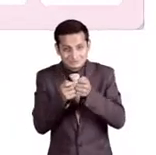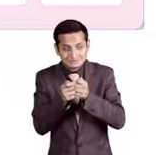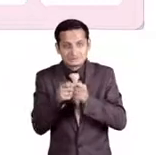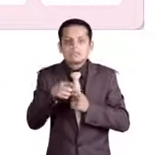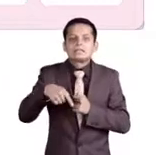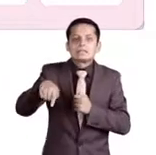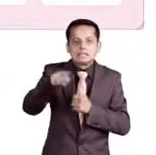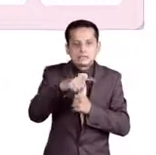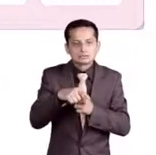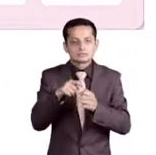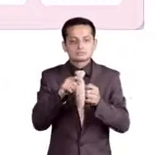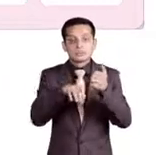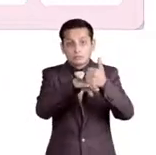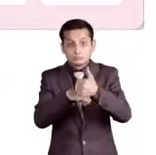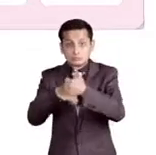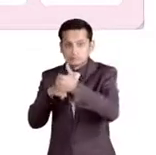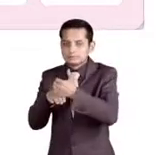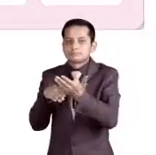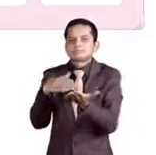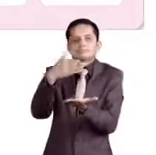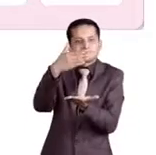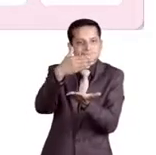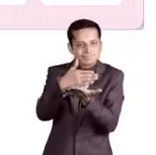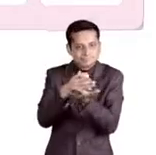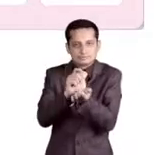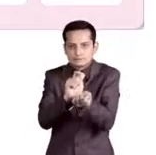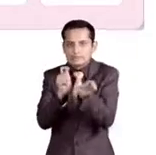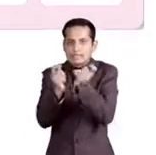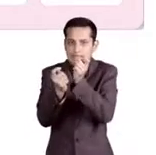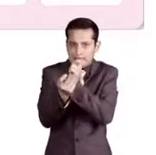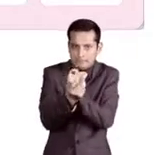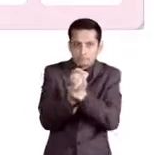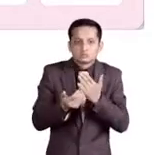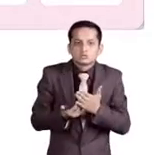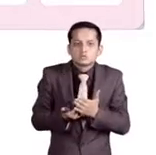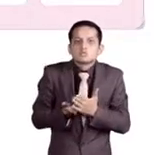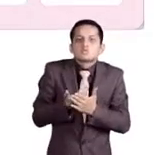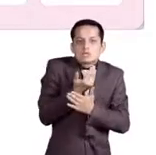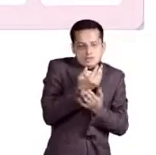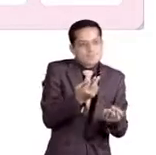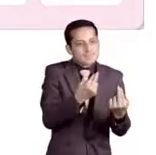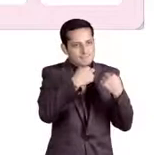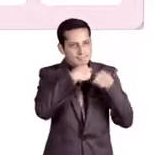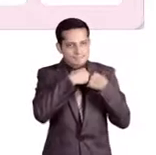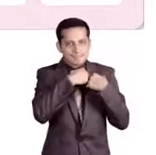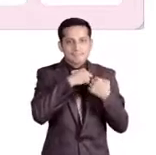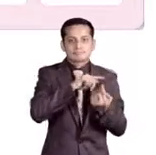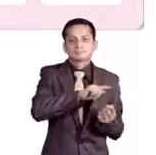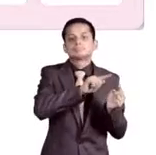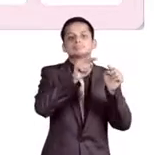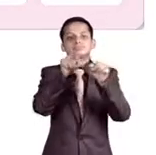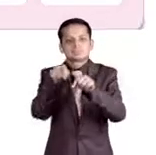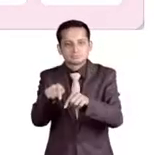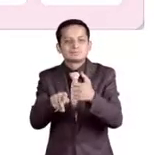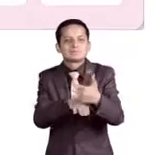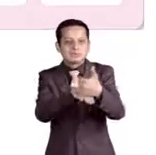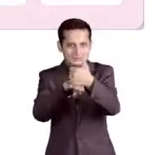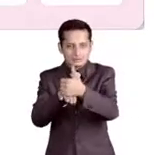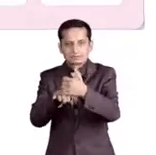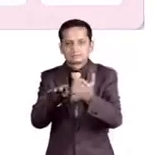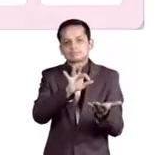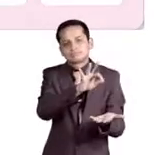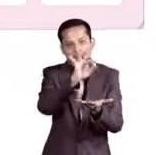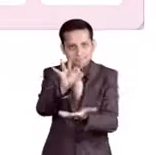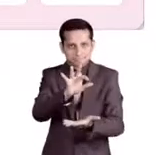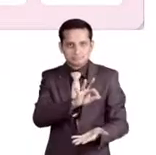Participación Ciudadana y Control Social, así como dar por terminado el periodo constitucional de sus actuales miembros y que el Consejo